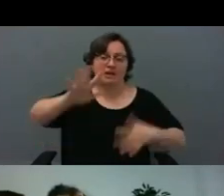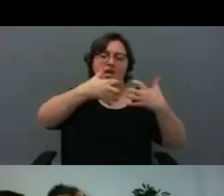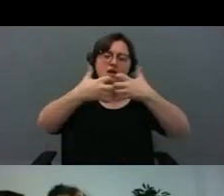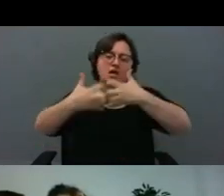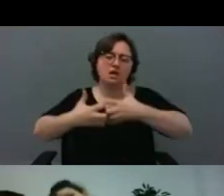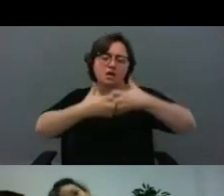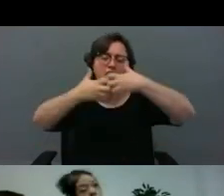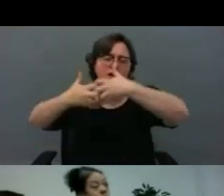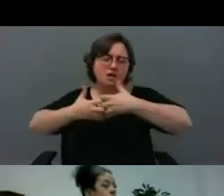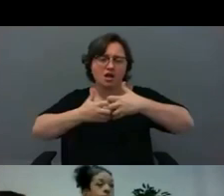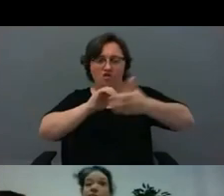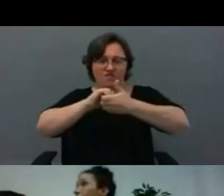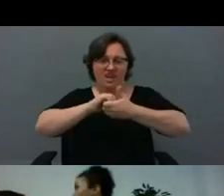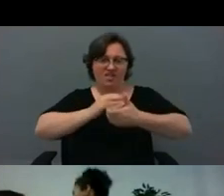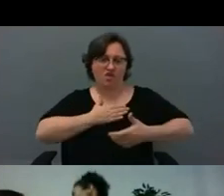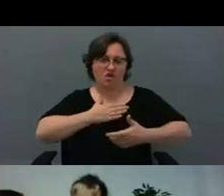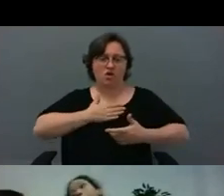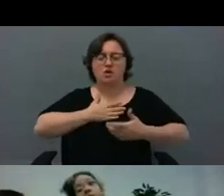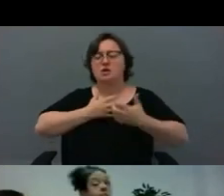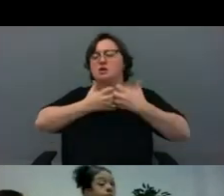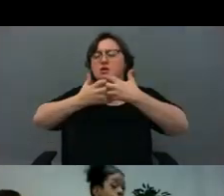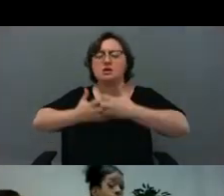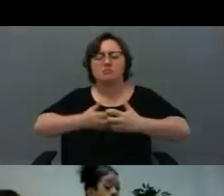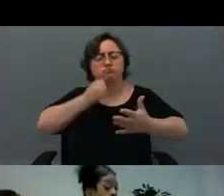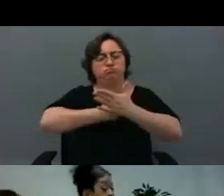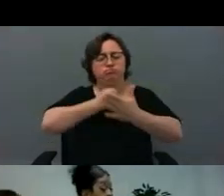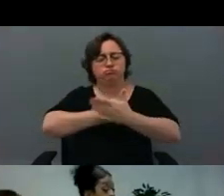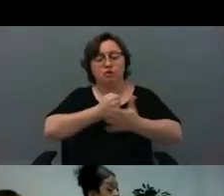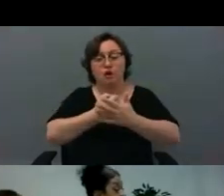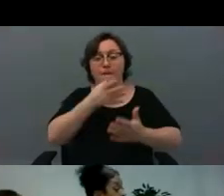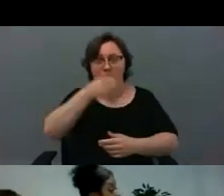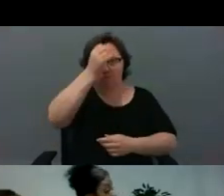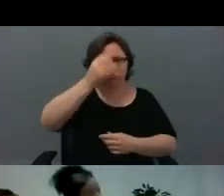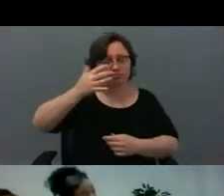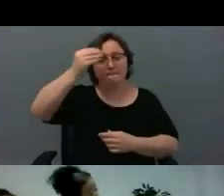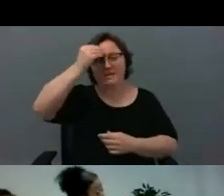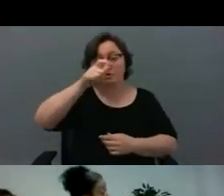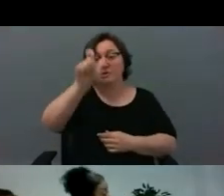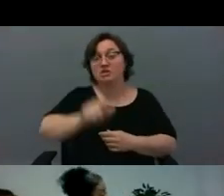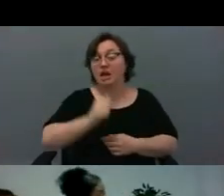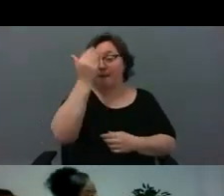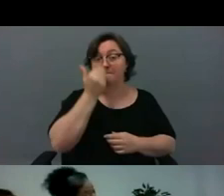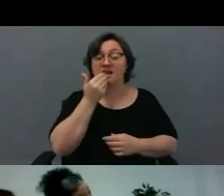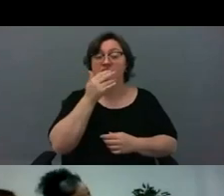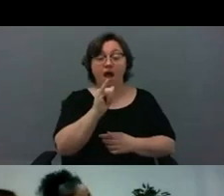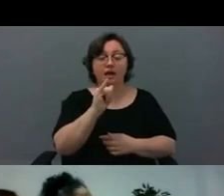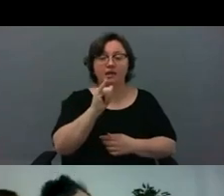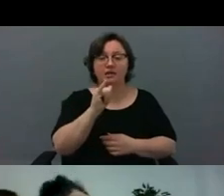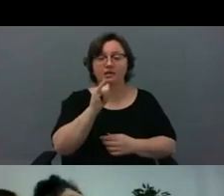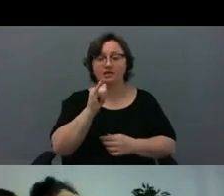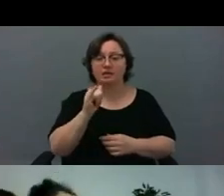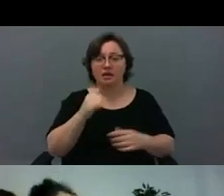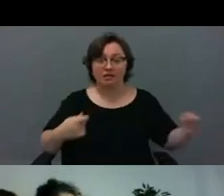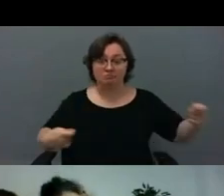desde Confederación ASPACE, porque creemos que para muchas personas con parálisis cerebral va a ser una de las